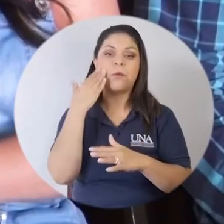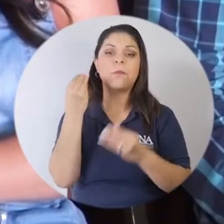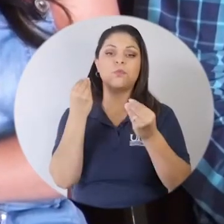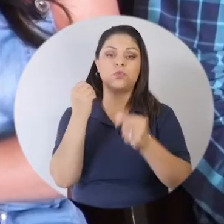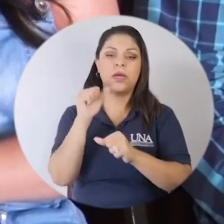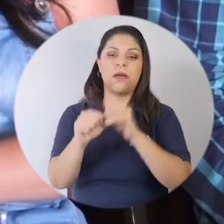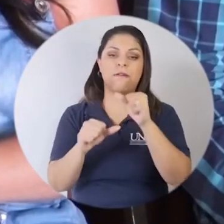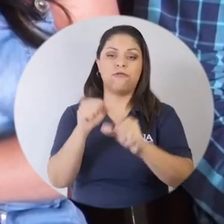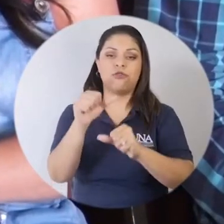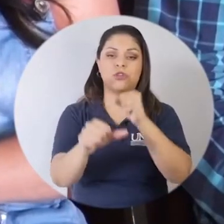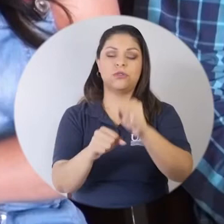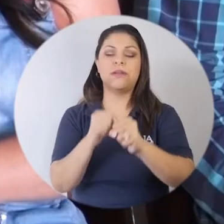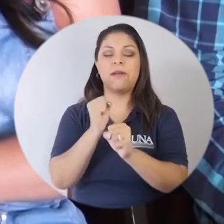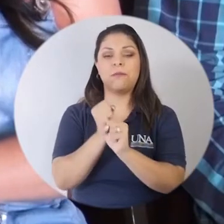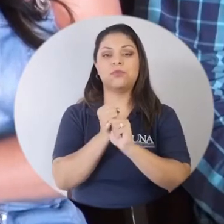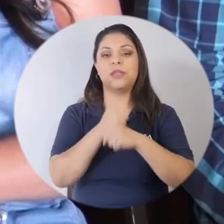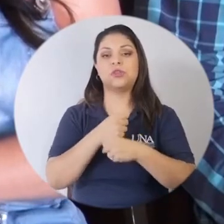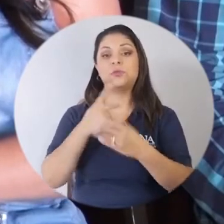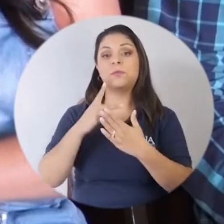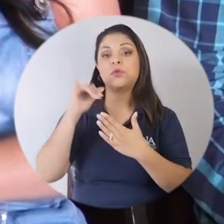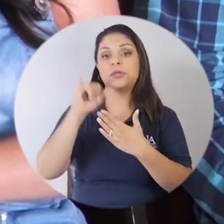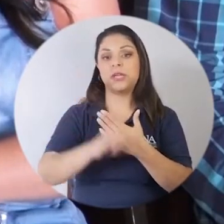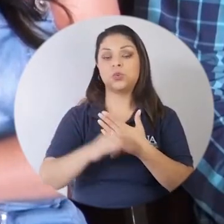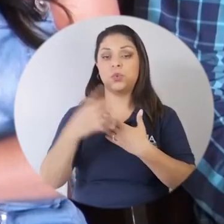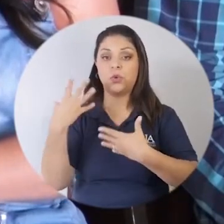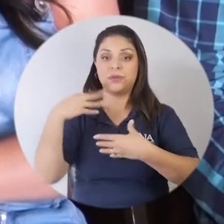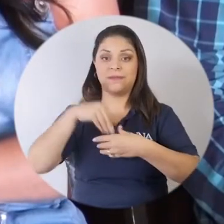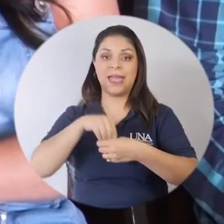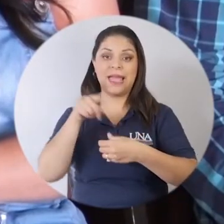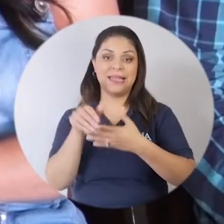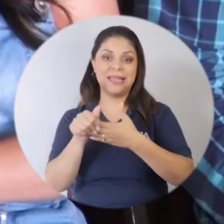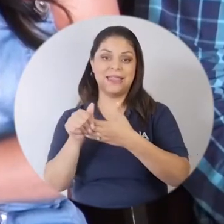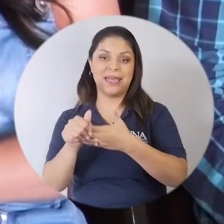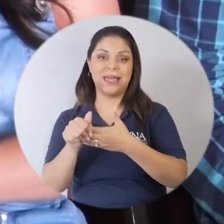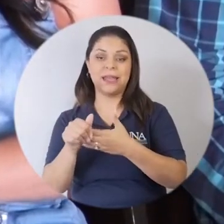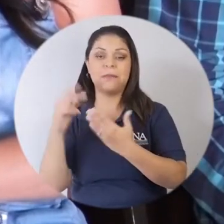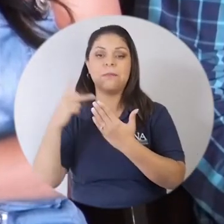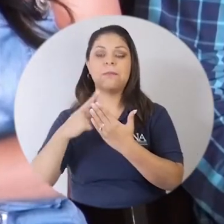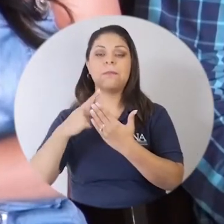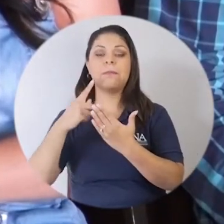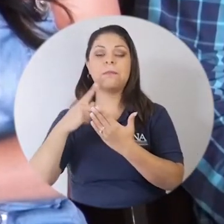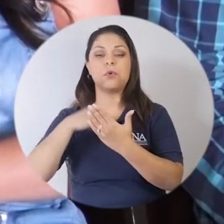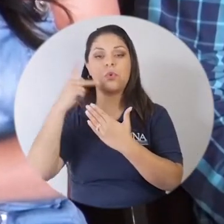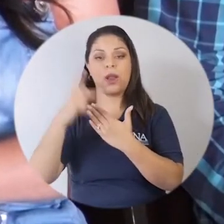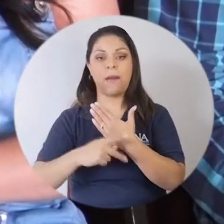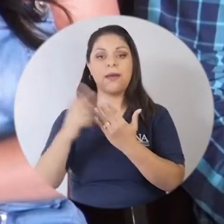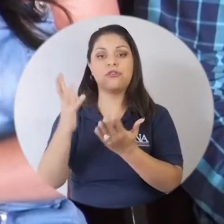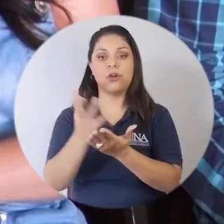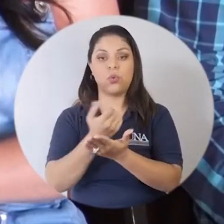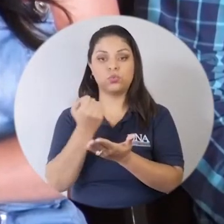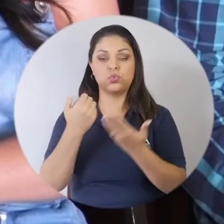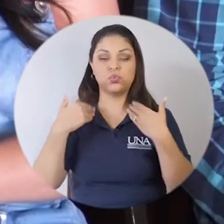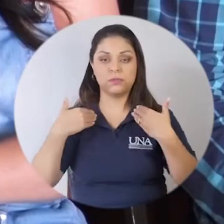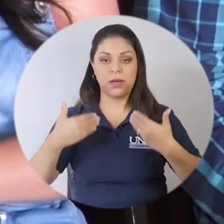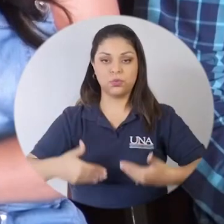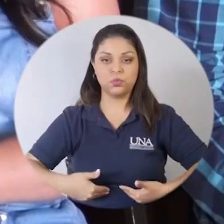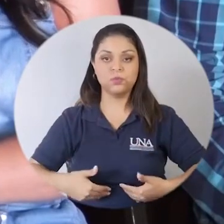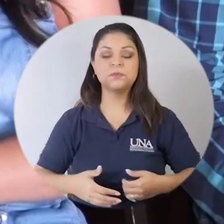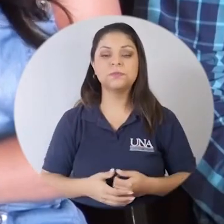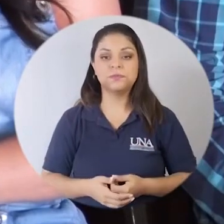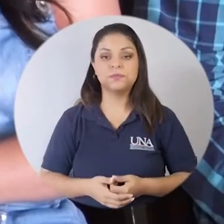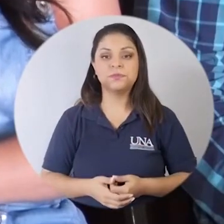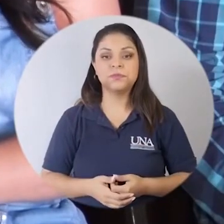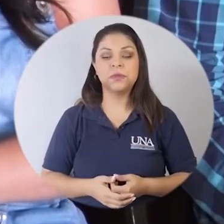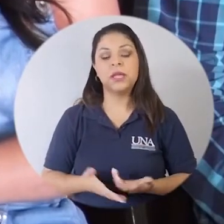veníamos realizando desde el proyecto de inclusividad que está liderado por el programa de recursos humanos. Y